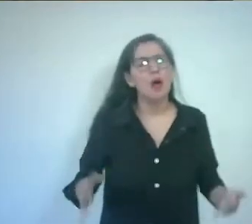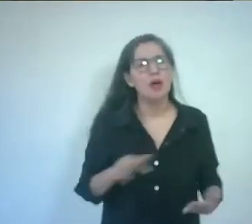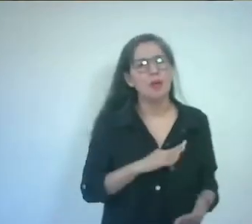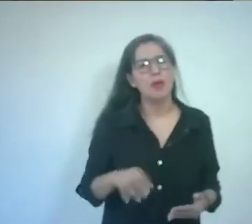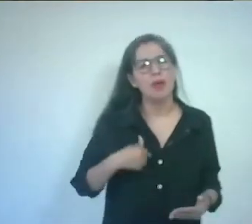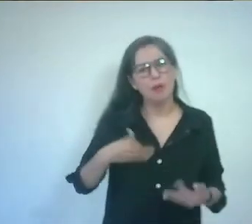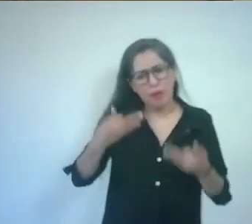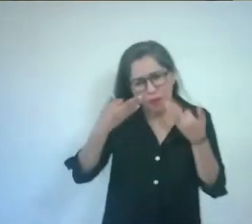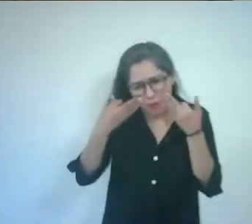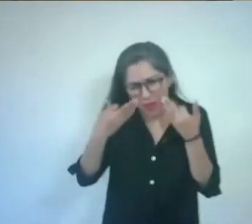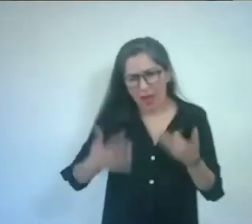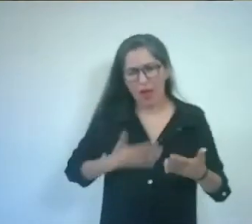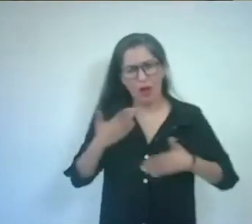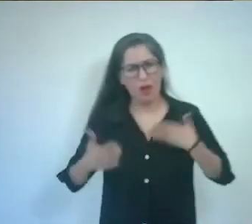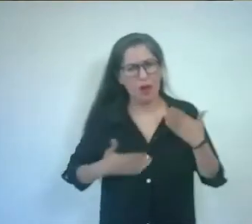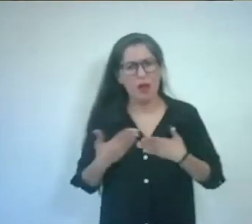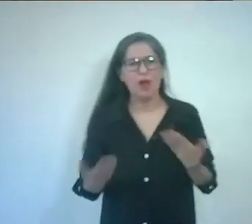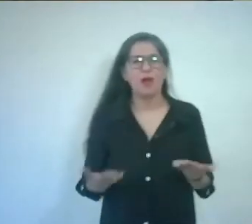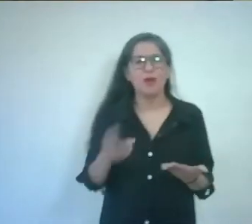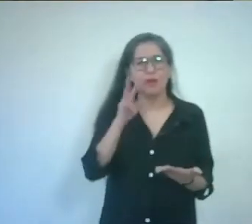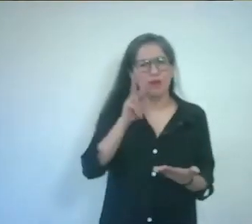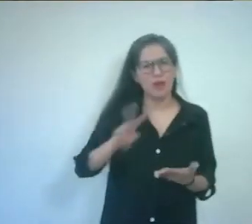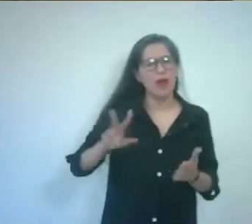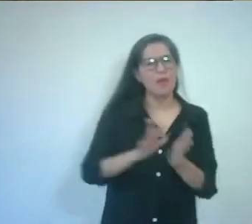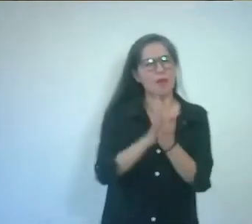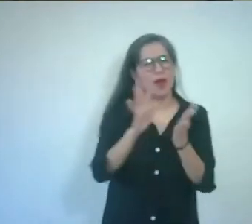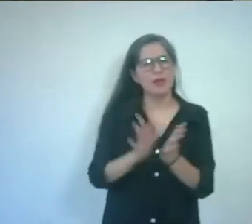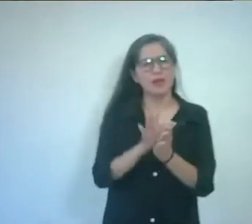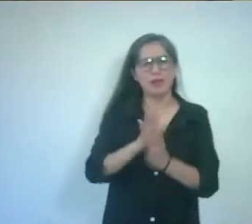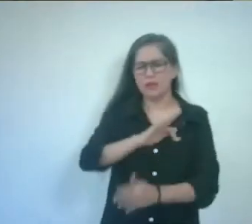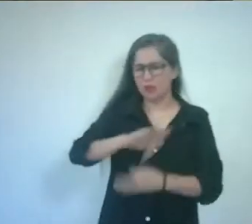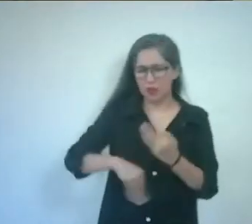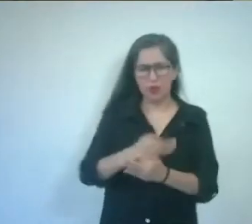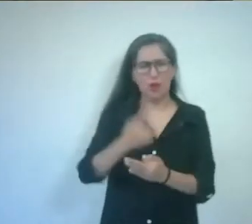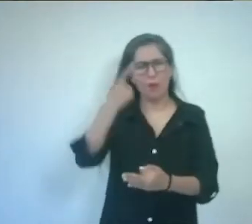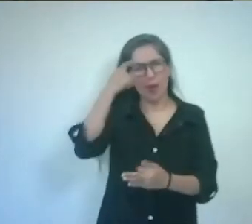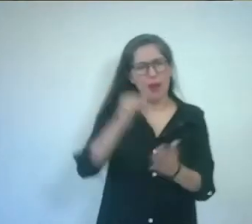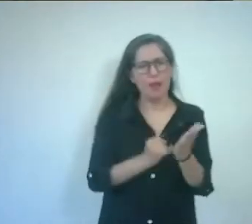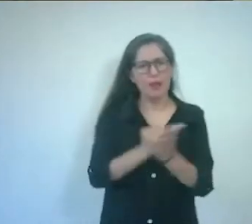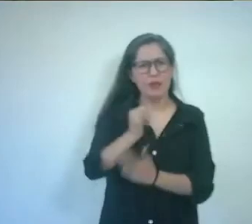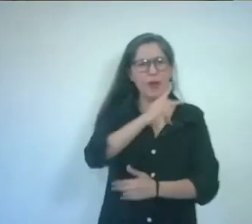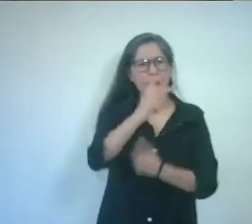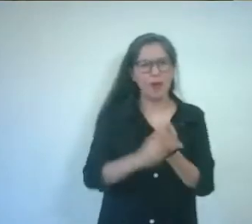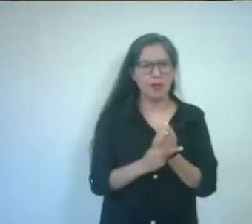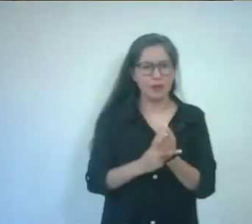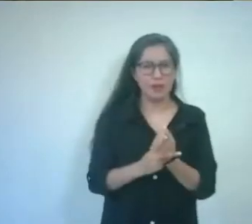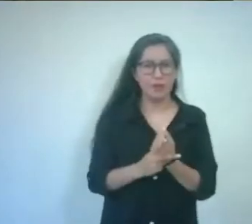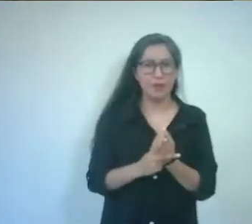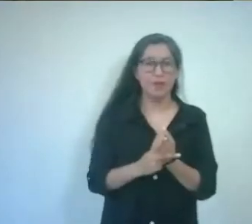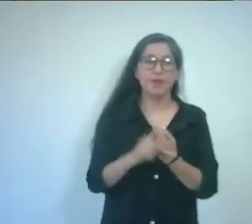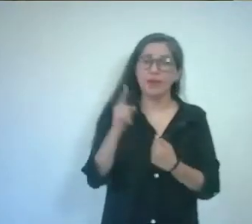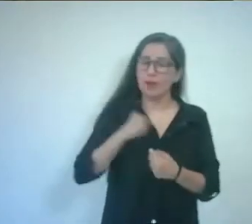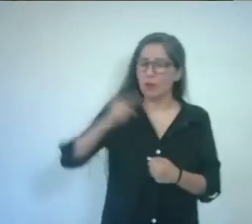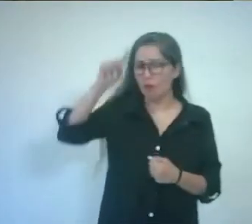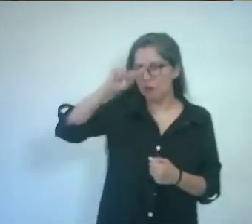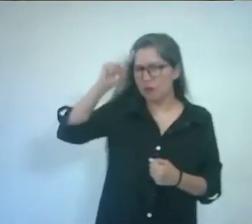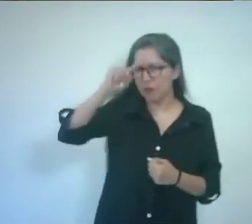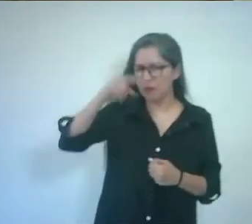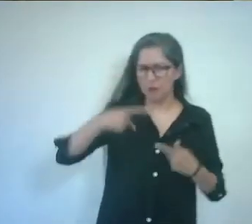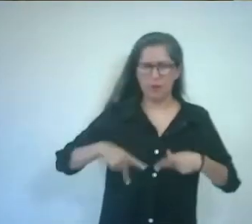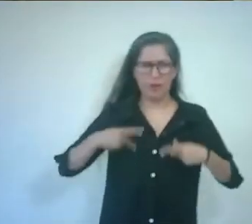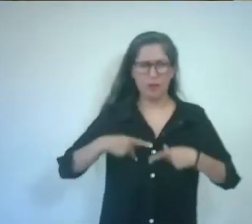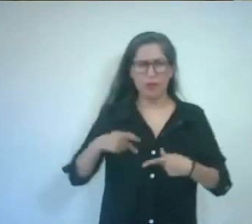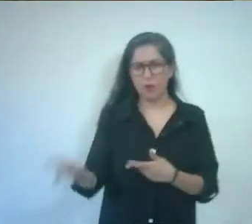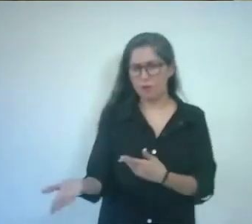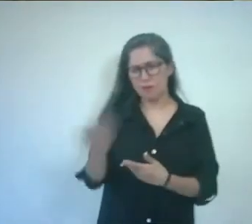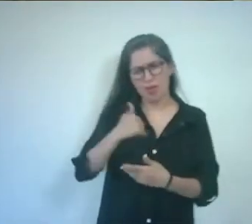con alegría que todos tenemos el derecho de participar en la toma de decisiones en nuestro país. Exhorto a la ciudadanía a que acude